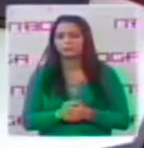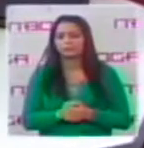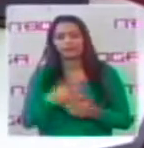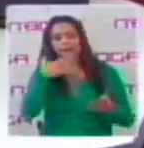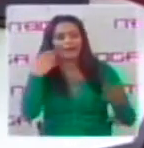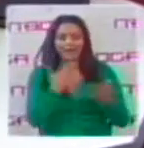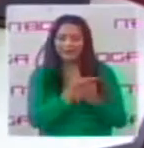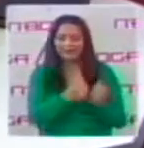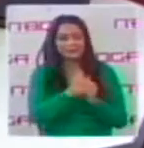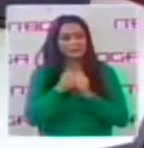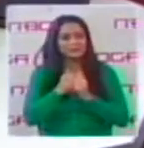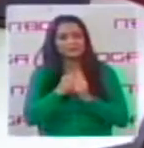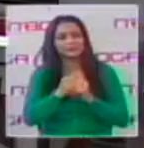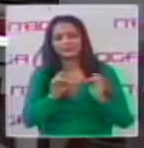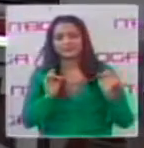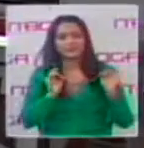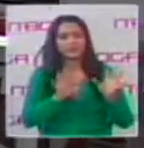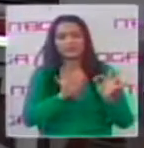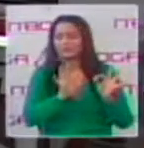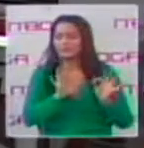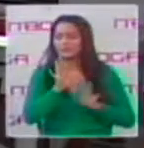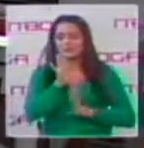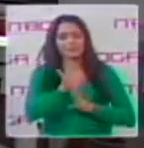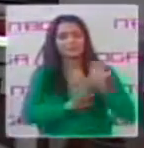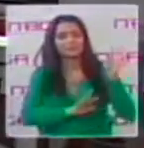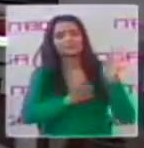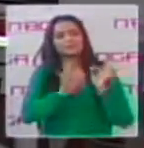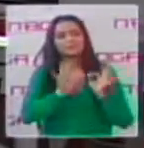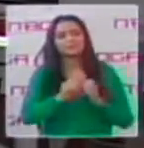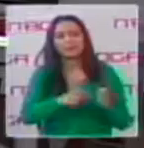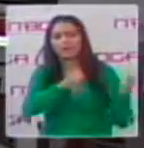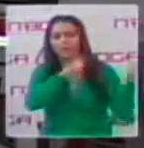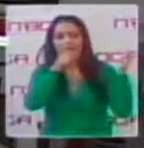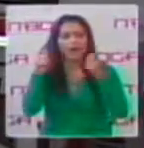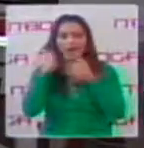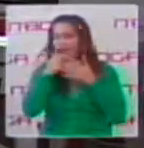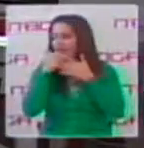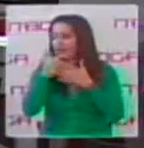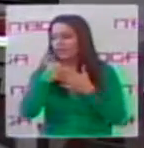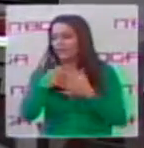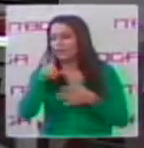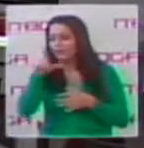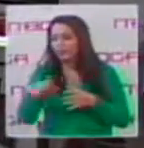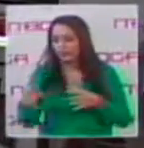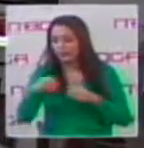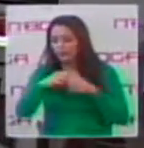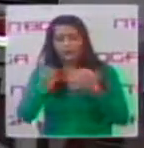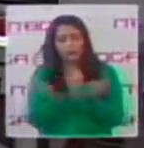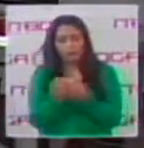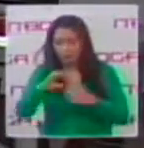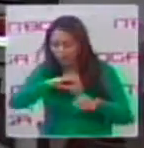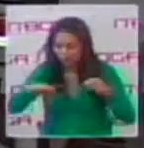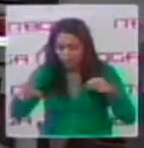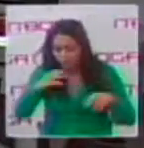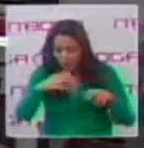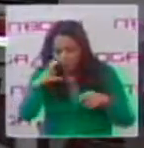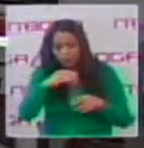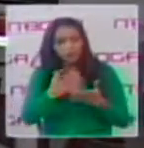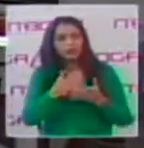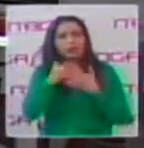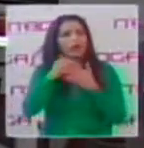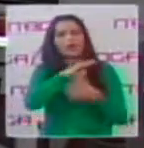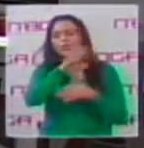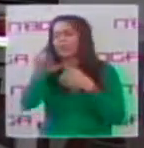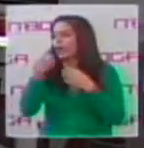por acompañarnos. Éxitos con esta iniciativa en pro de los chamberos, de la comunidad, de tantas familias que lo necesitan, pues, y también del